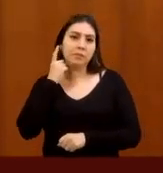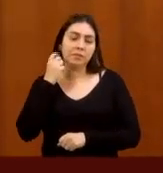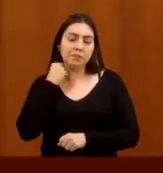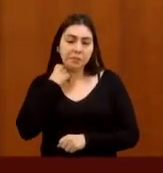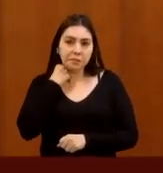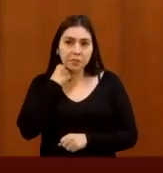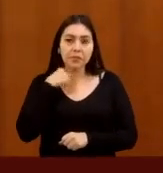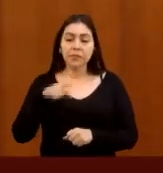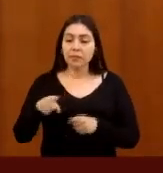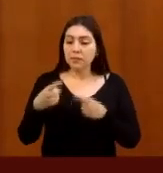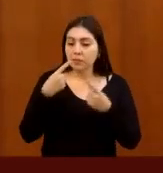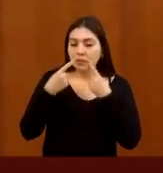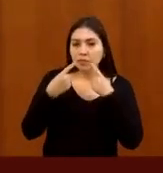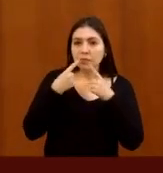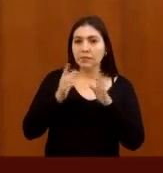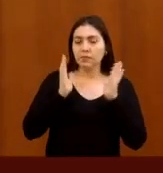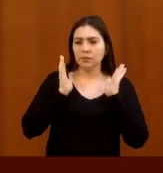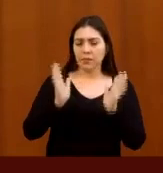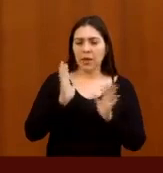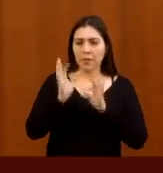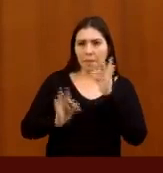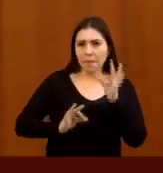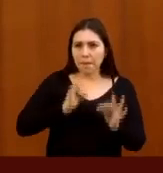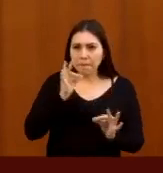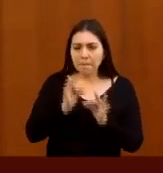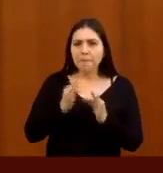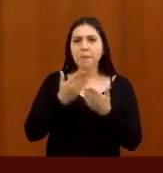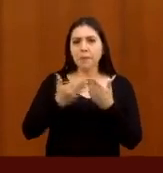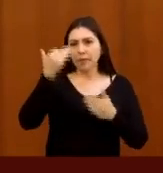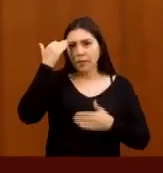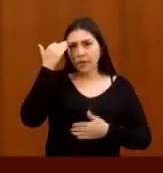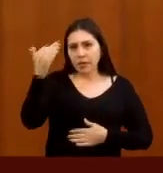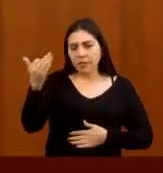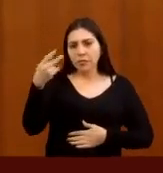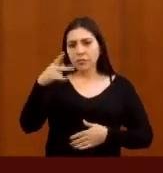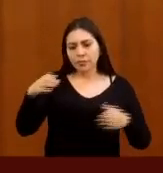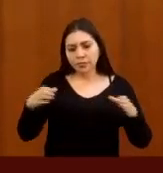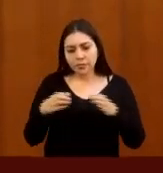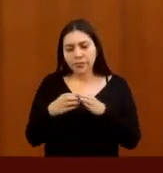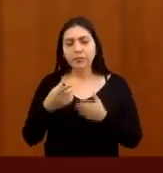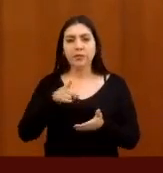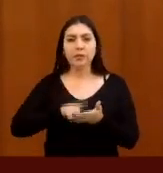Es tiempo del poder legislativo. Es tiempo de la Cámara de Senadores.